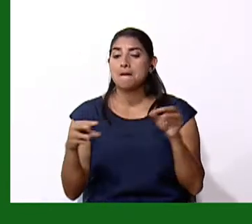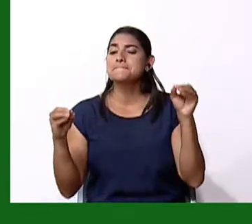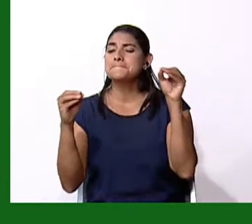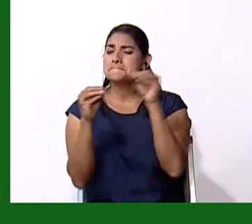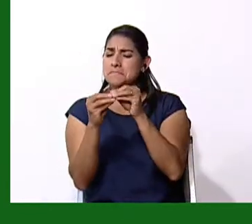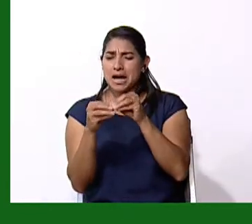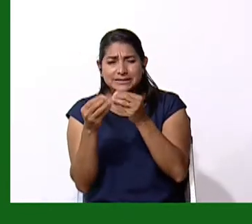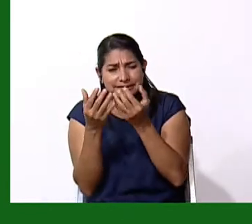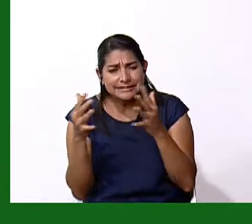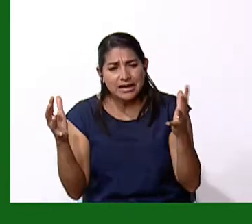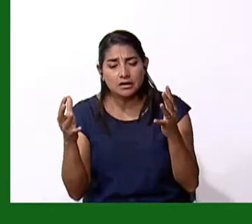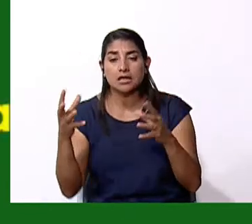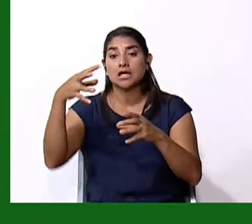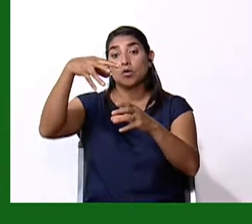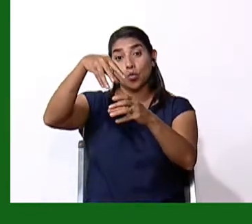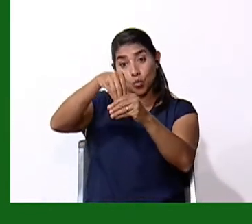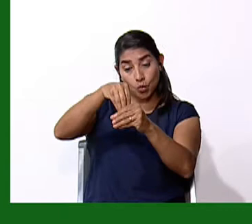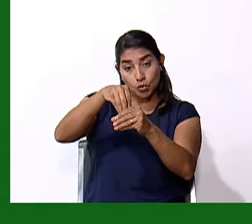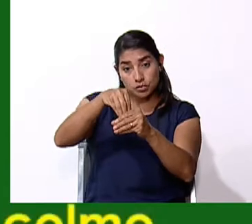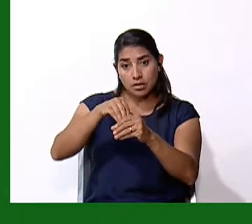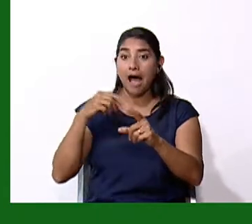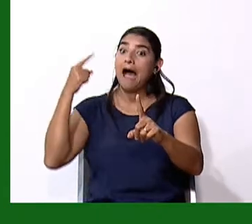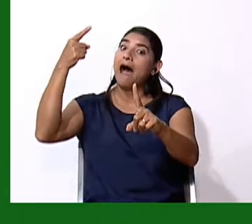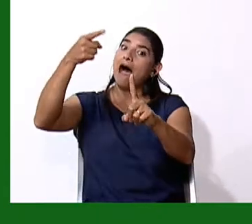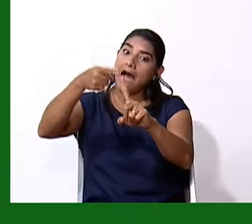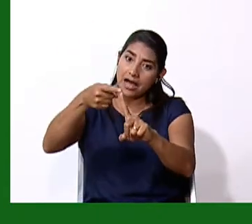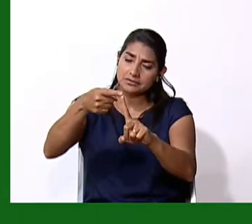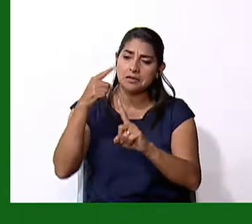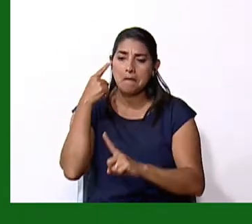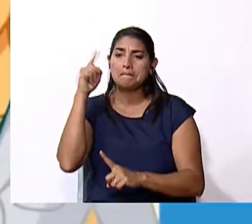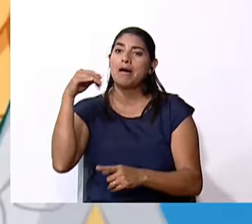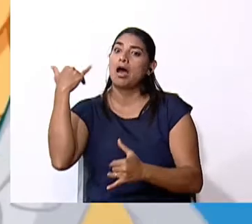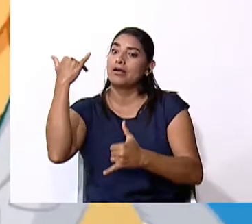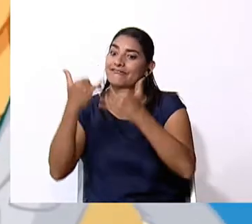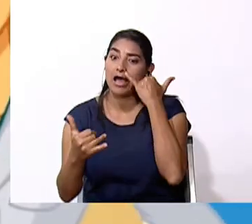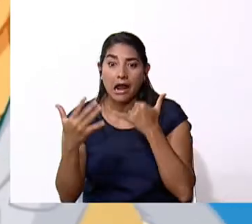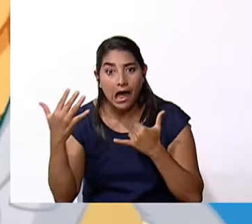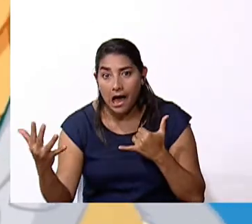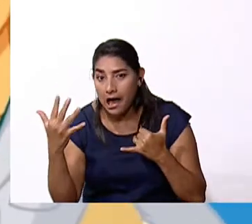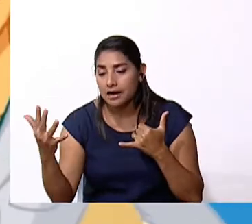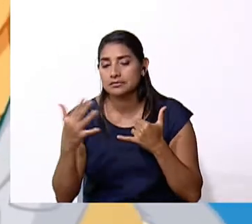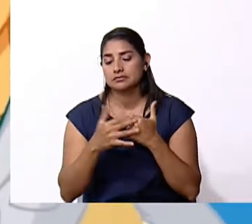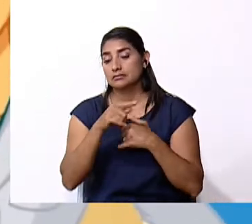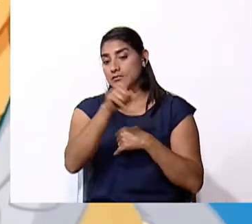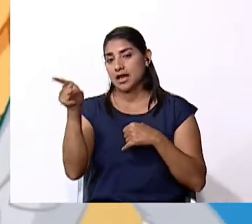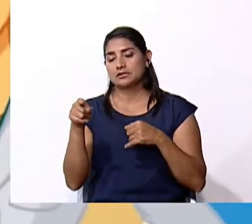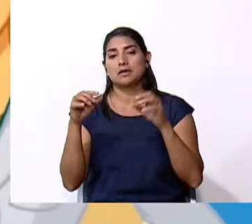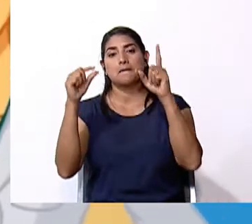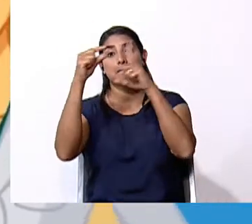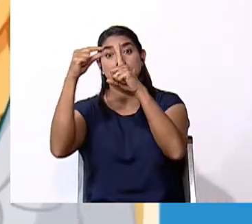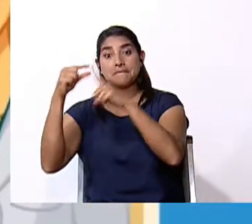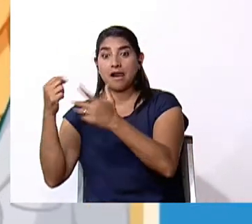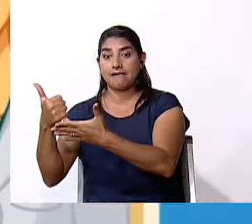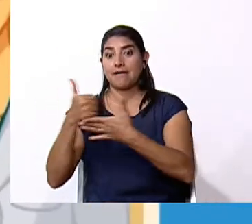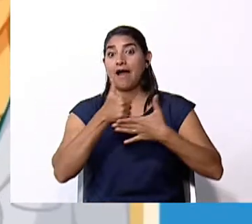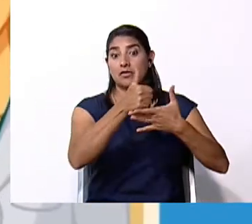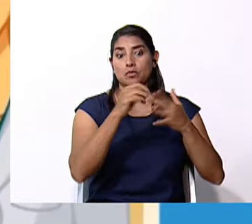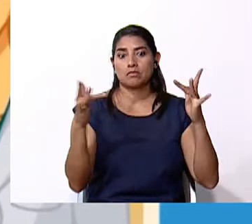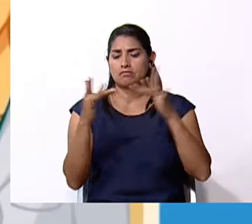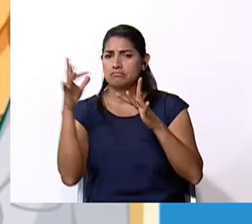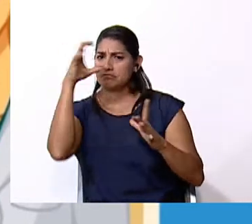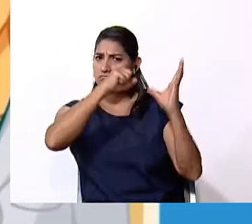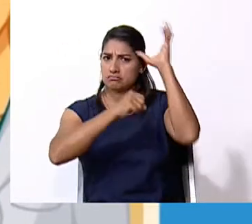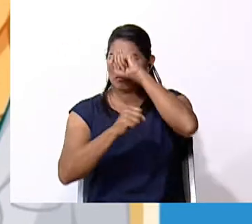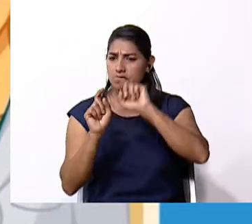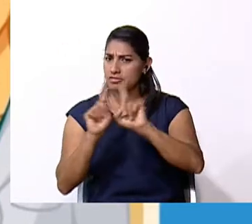aún, incluso, hasta, para colmo. También están los conectores que ayudan a darnos cuenta de